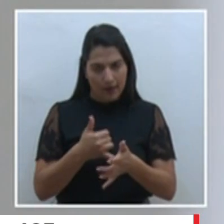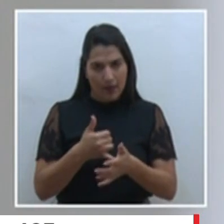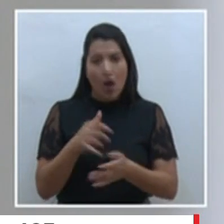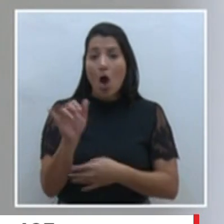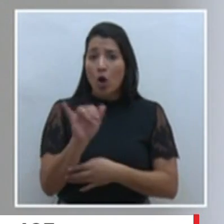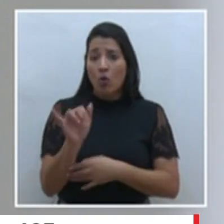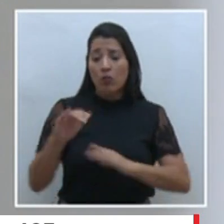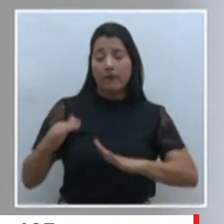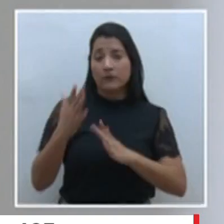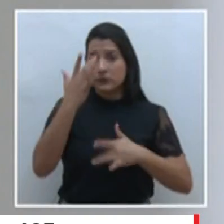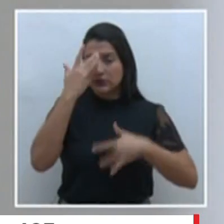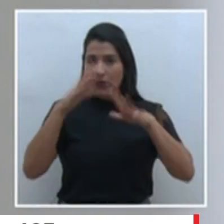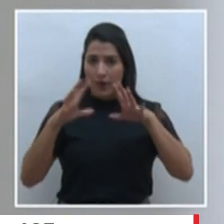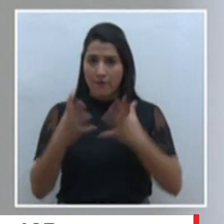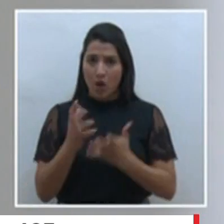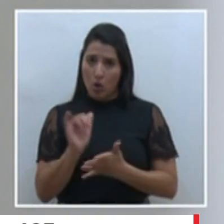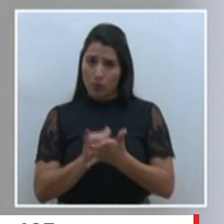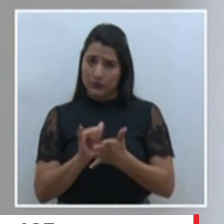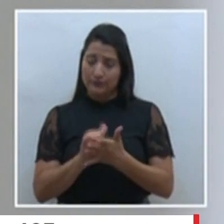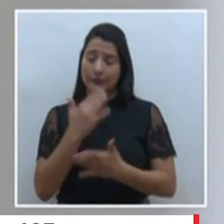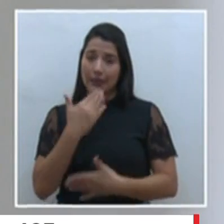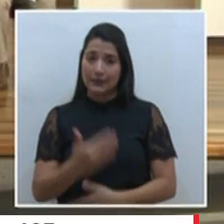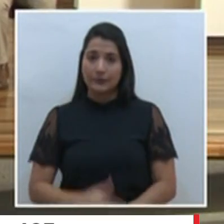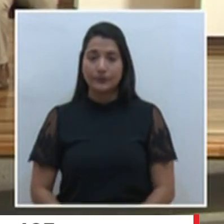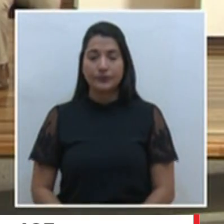una pandemia como esta. Gracias.